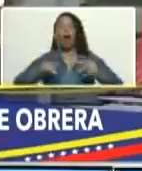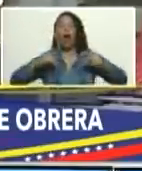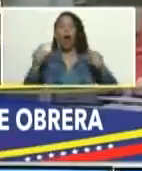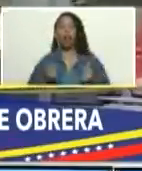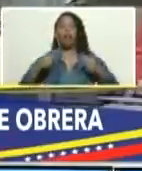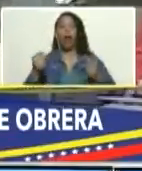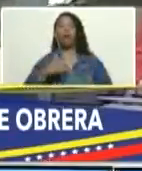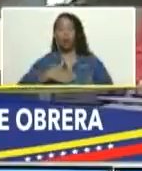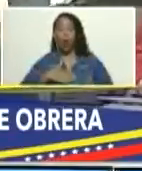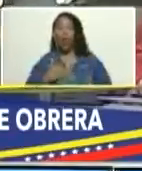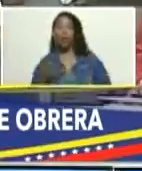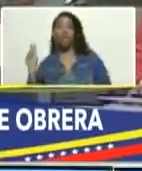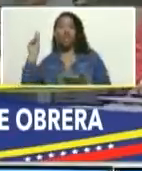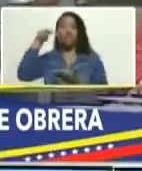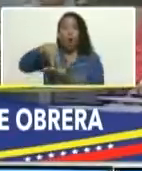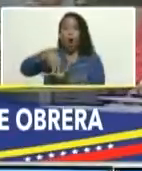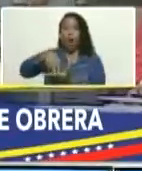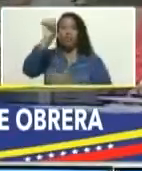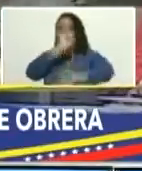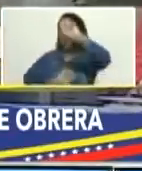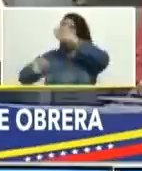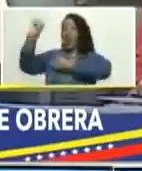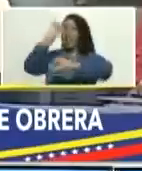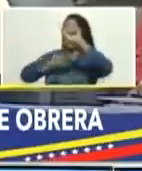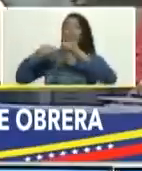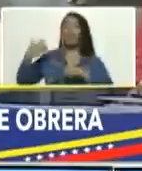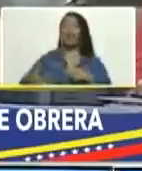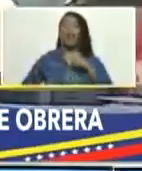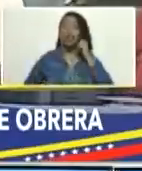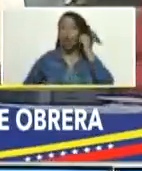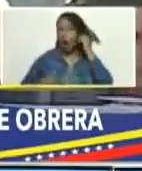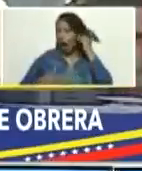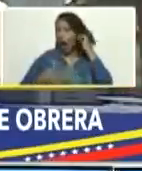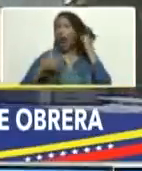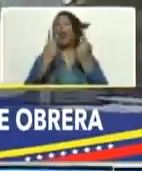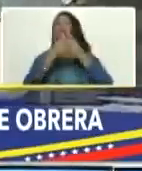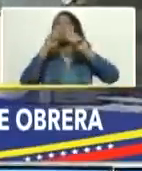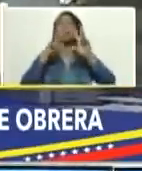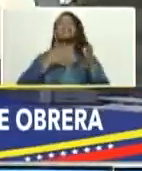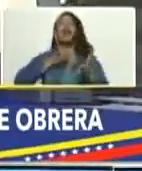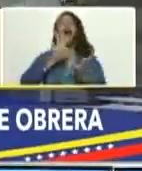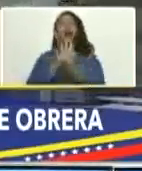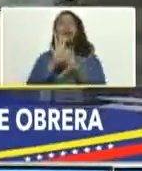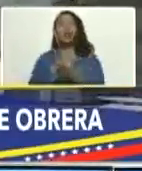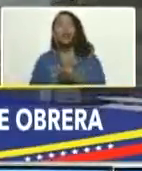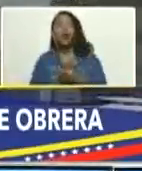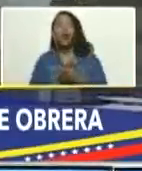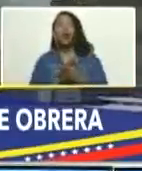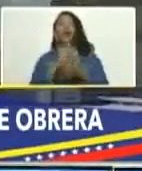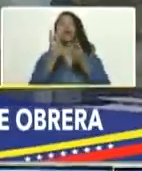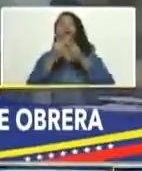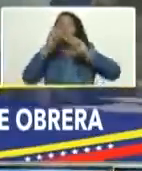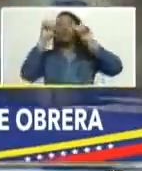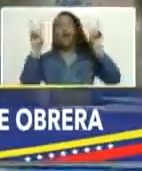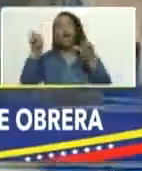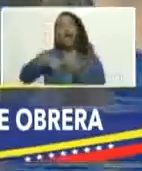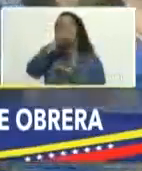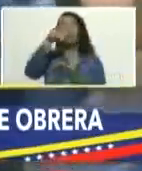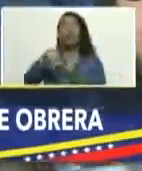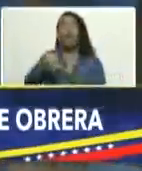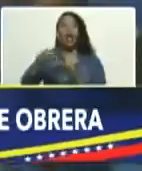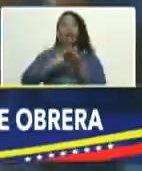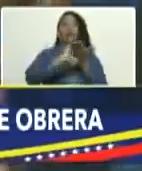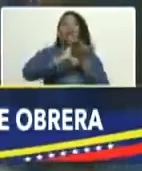ponerse de pie para defender el derecho a la paz, a la tranquilidad, a la armonía nacional, a la